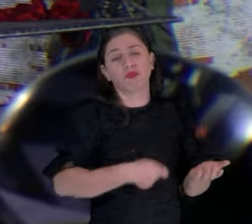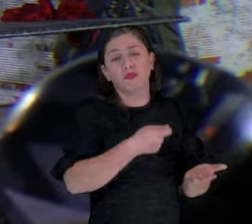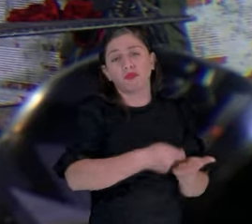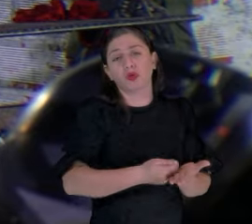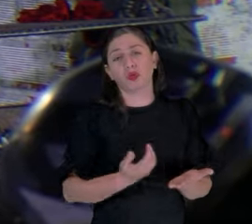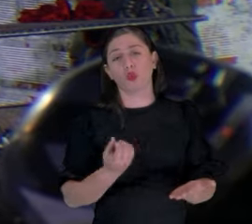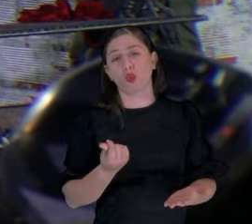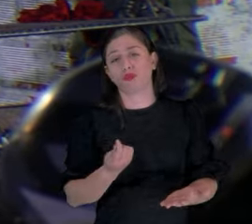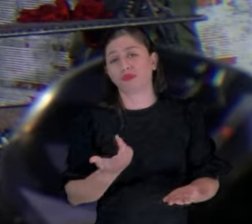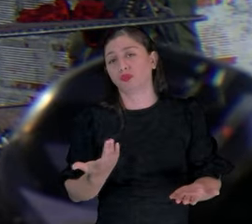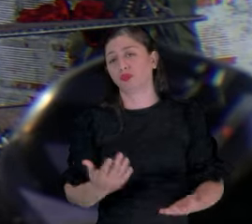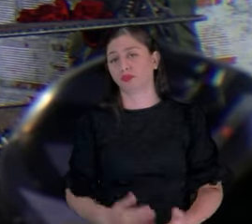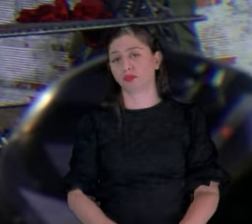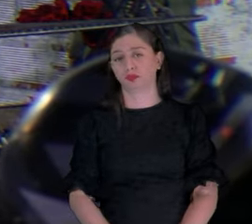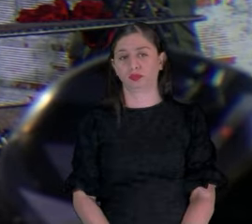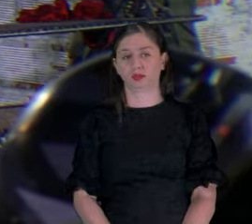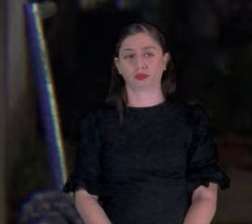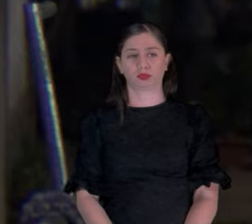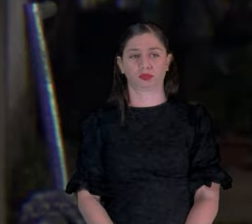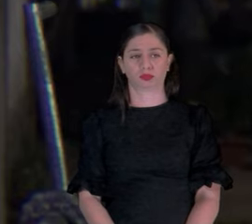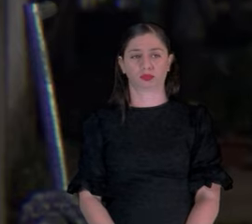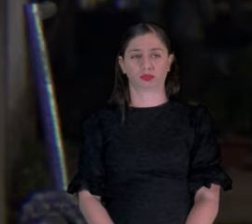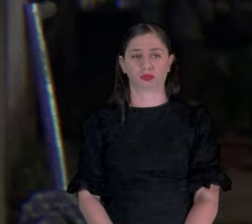Vamos a ver cuánto nos dan por esto.